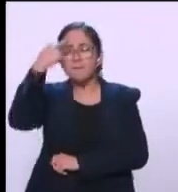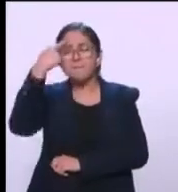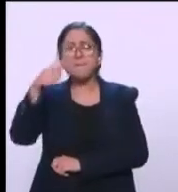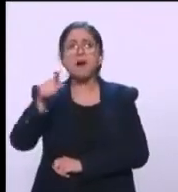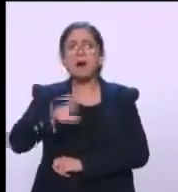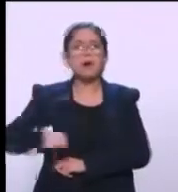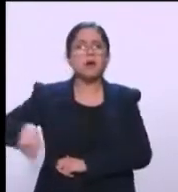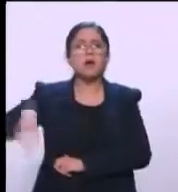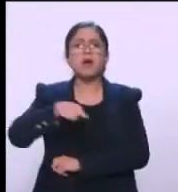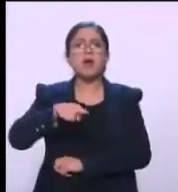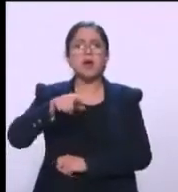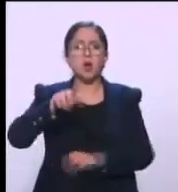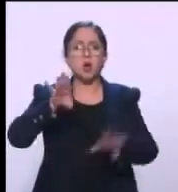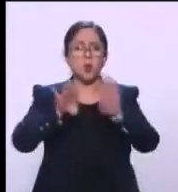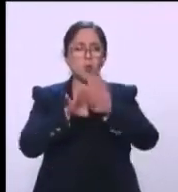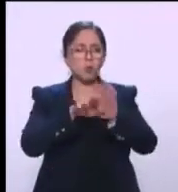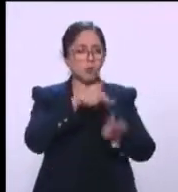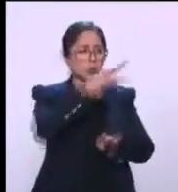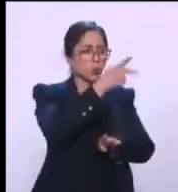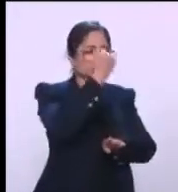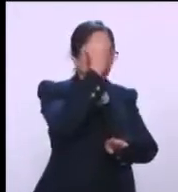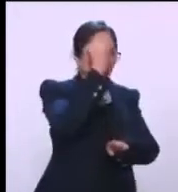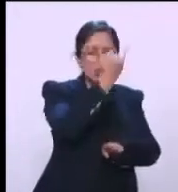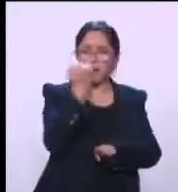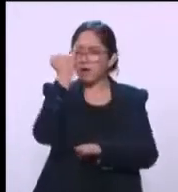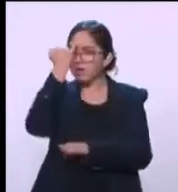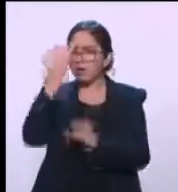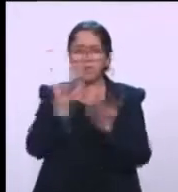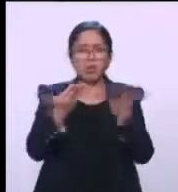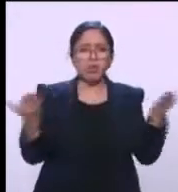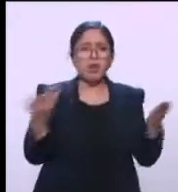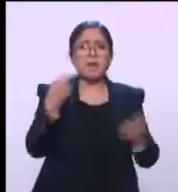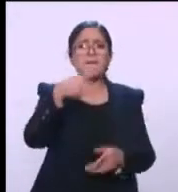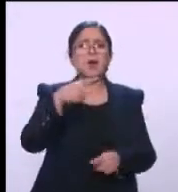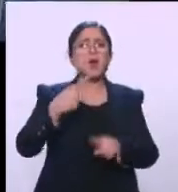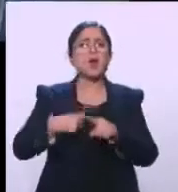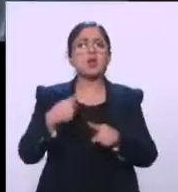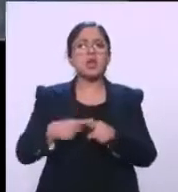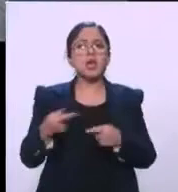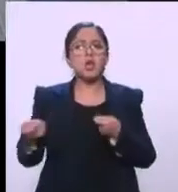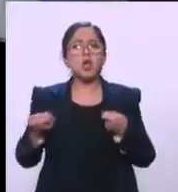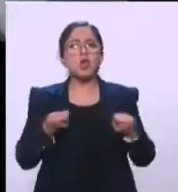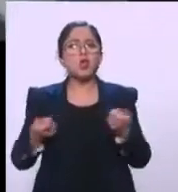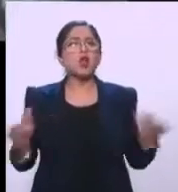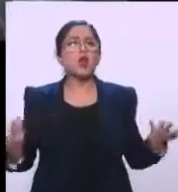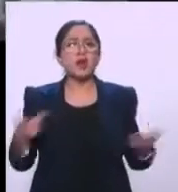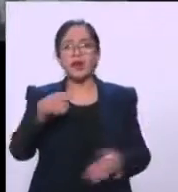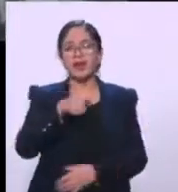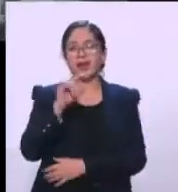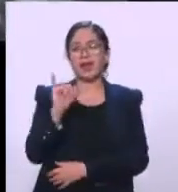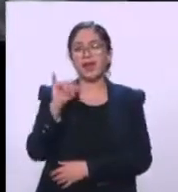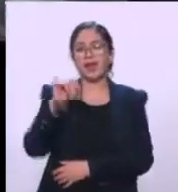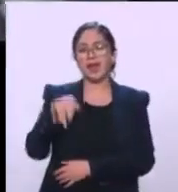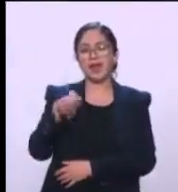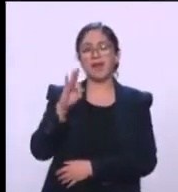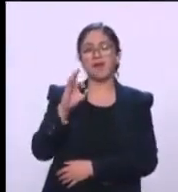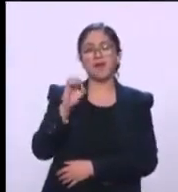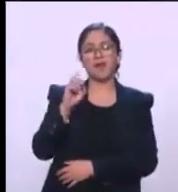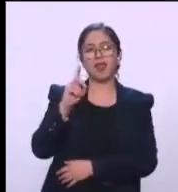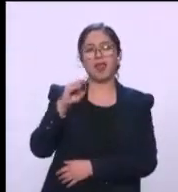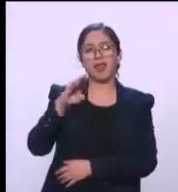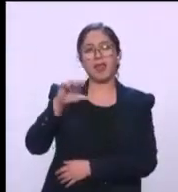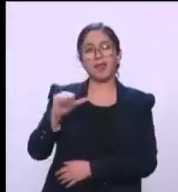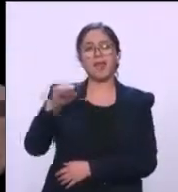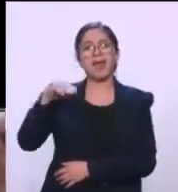pues diametralmente opuestas a veces. Veamos, entonces, ¿quién tiene que verificar todo esto? Infodemia MX. No tiene agenda.